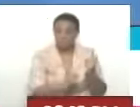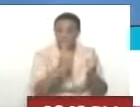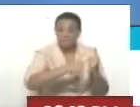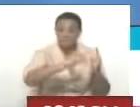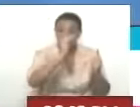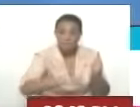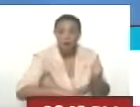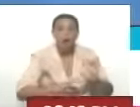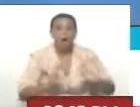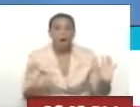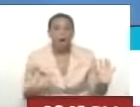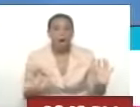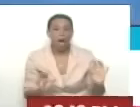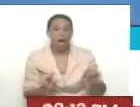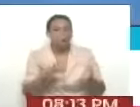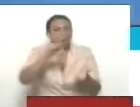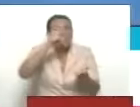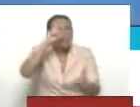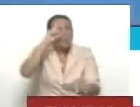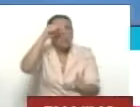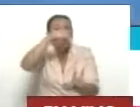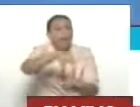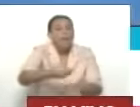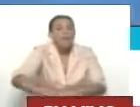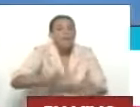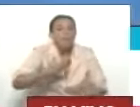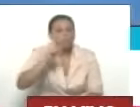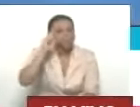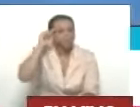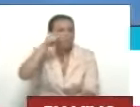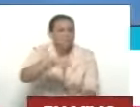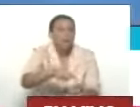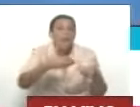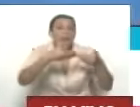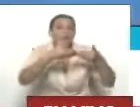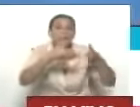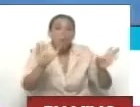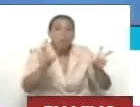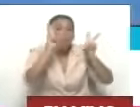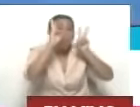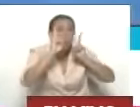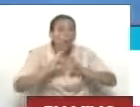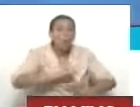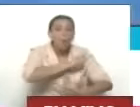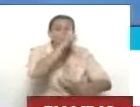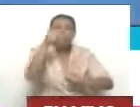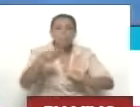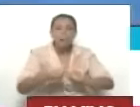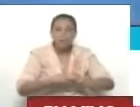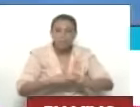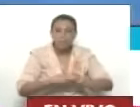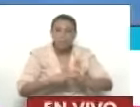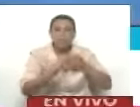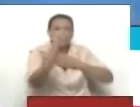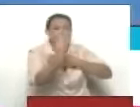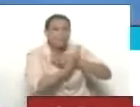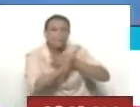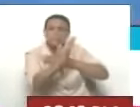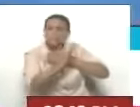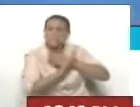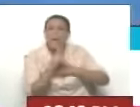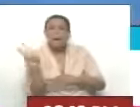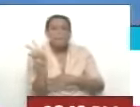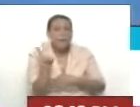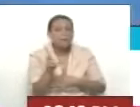Y los acuerdos tenían como centro el levantamiento total de todas las